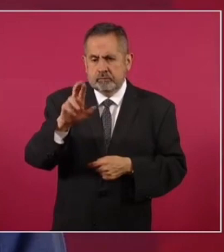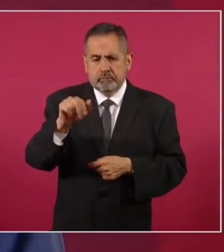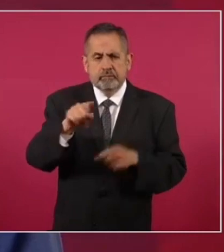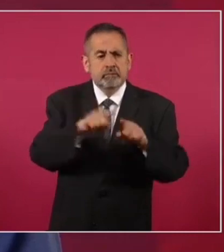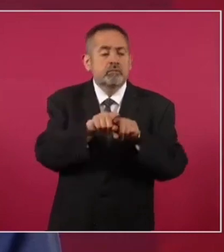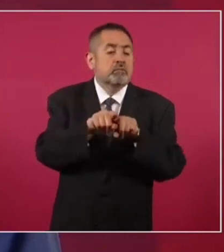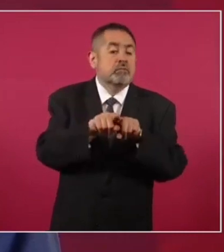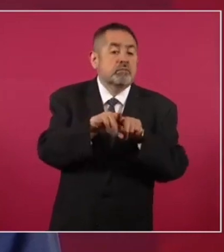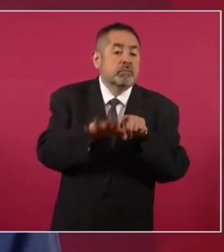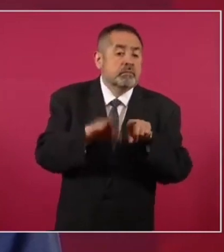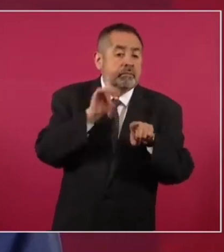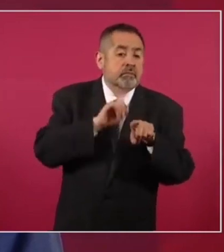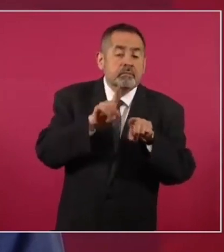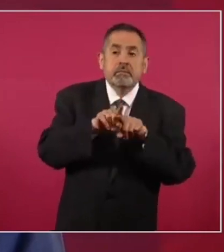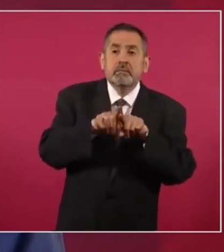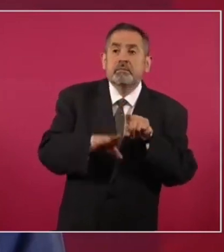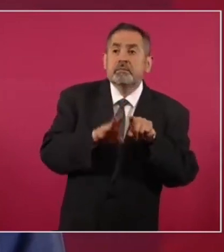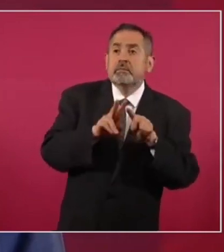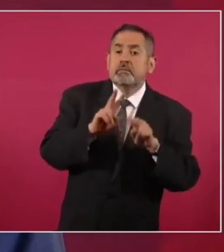fueran a visitarlo.